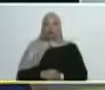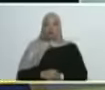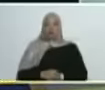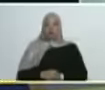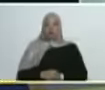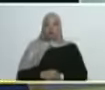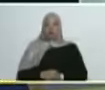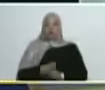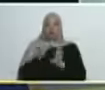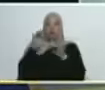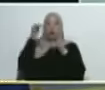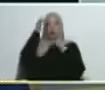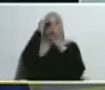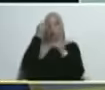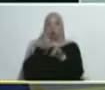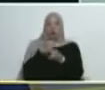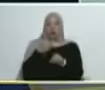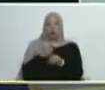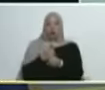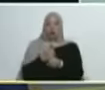atender